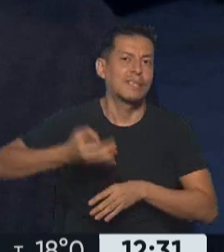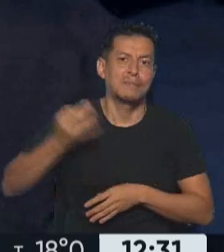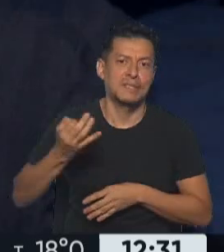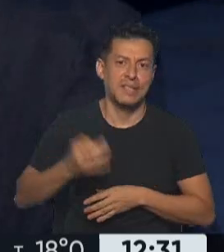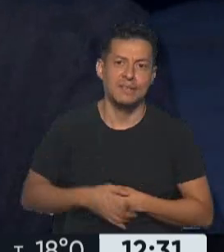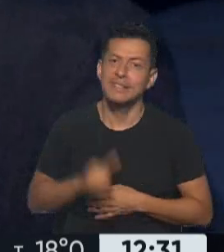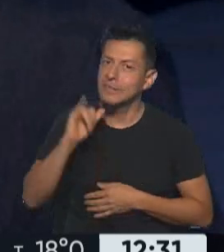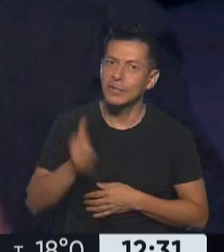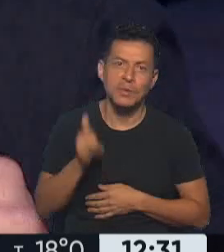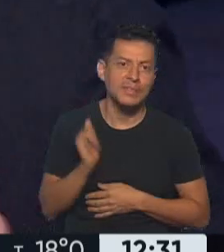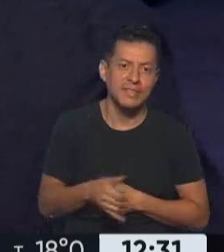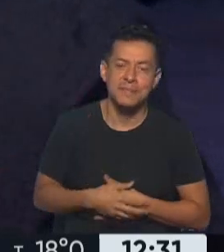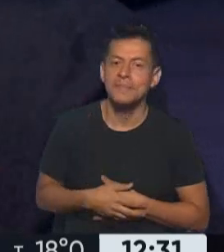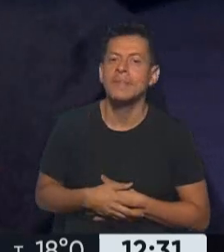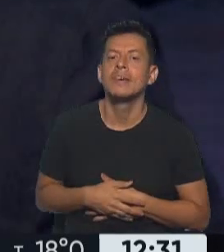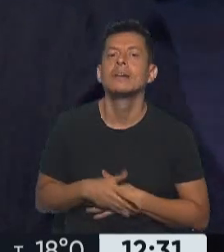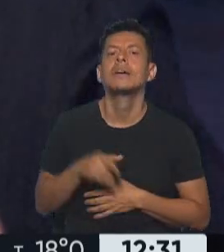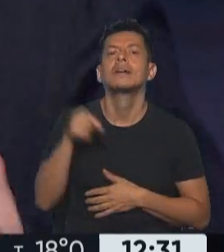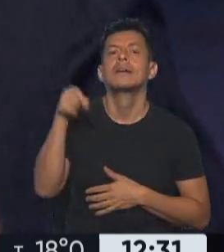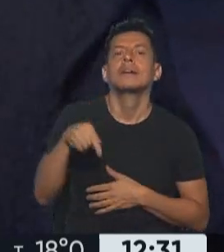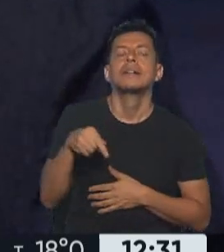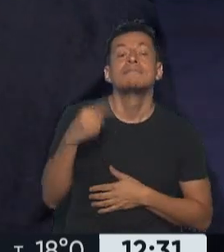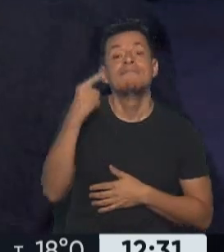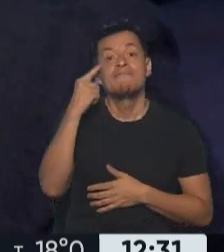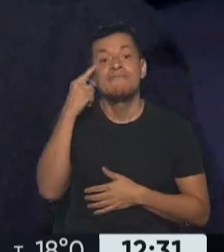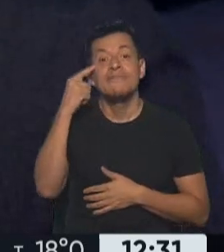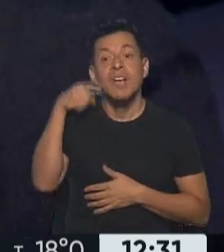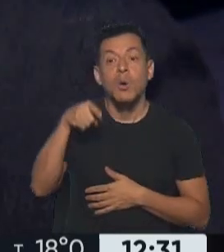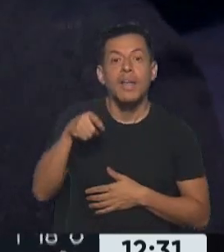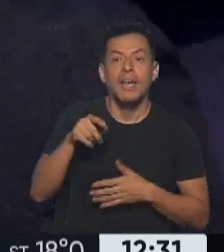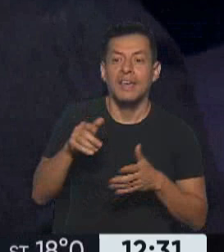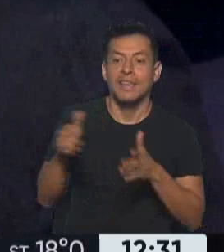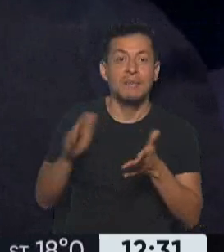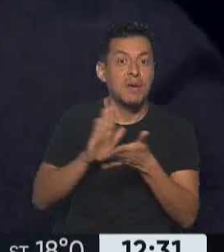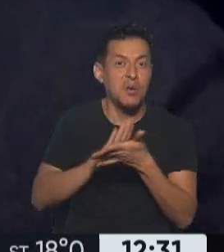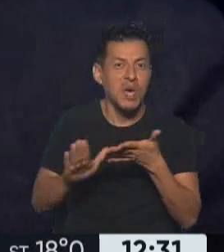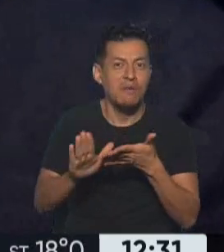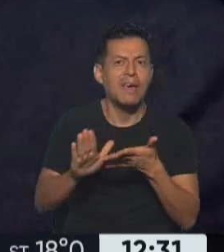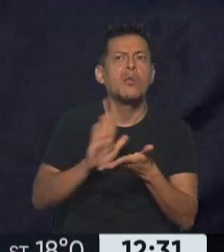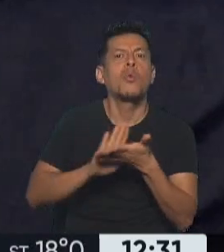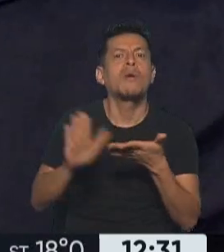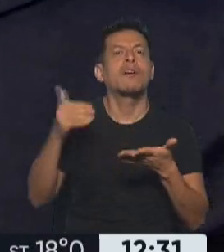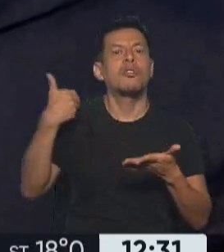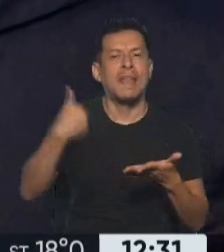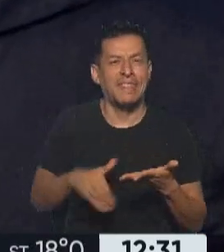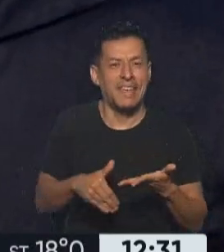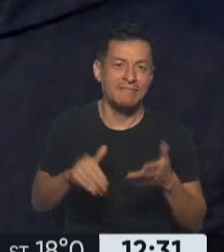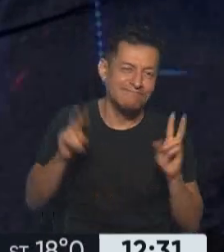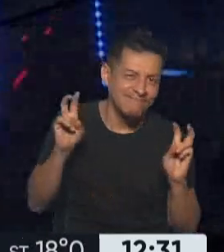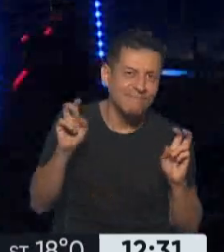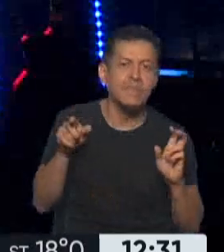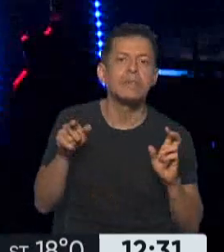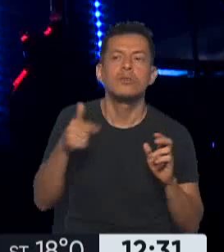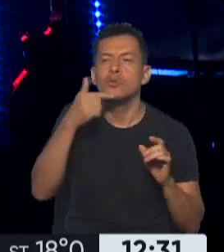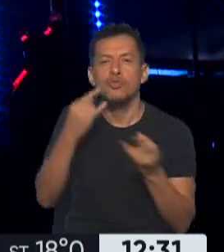que yo creo que en esta nueva normalidad, entre comillas, veo que hay muchos